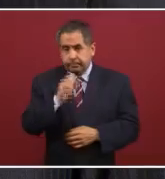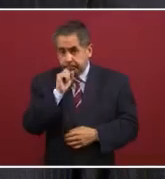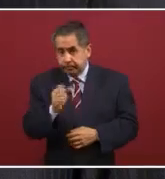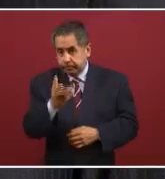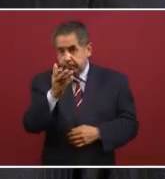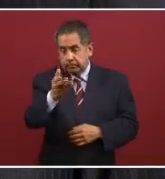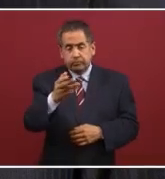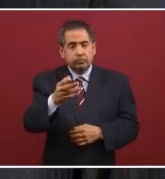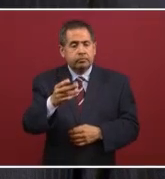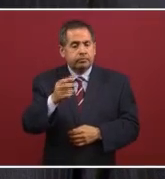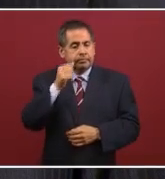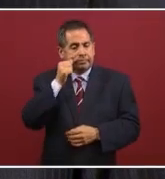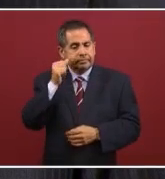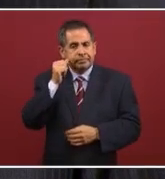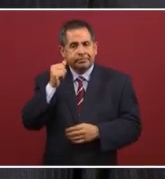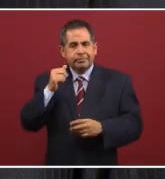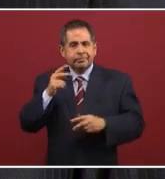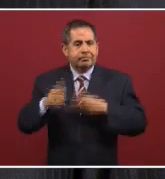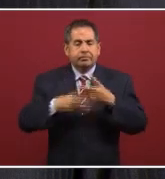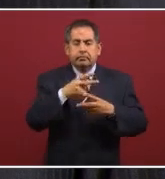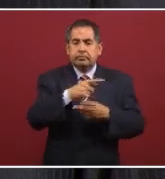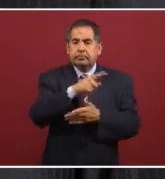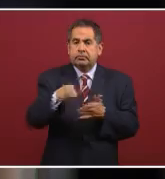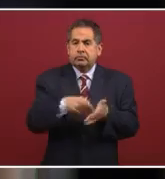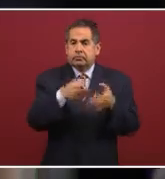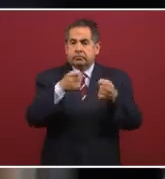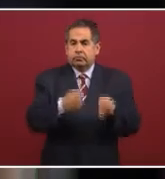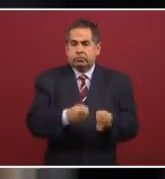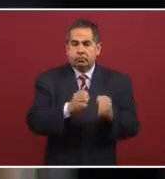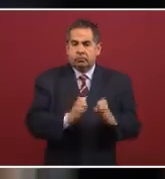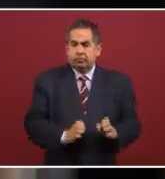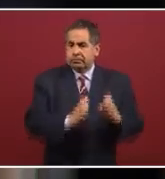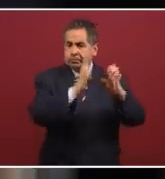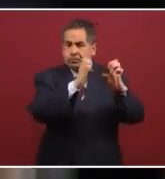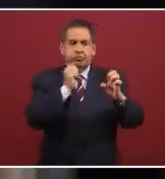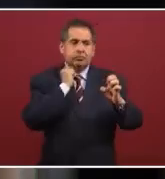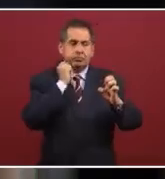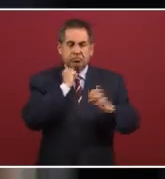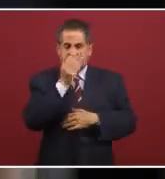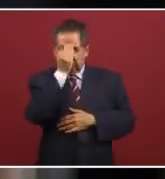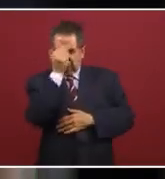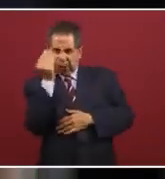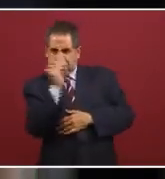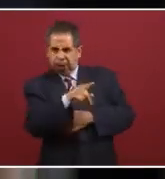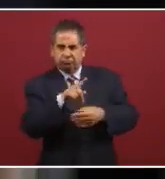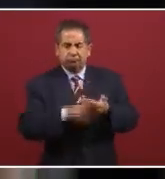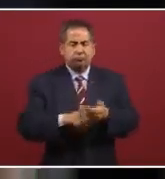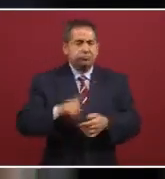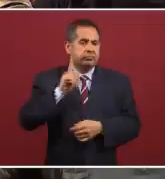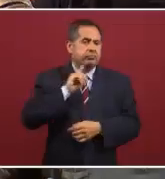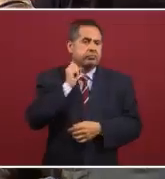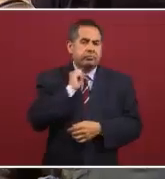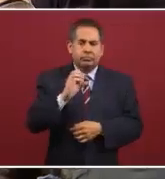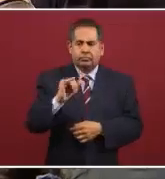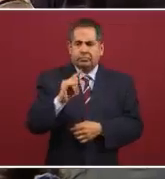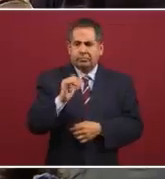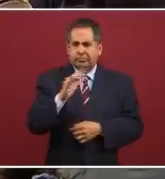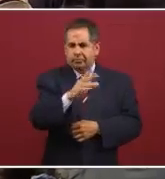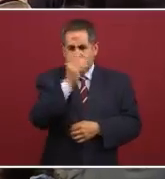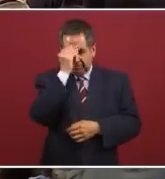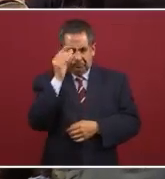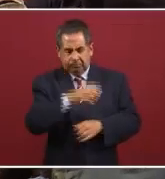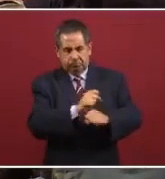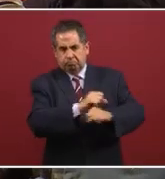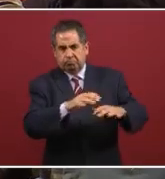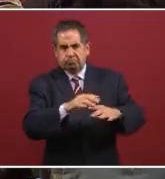que fue el día de ayer alterada en su seguridad después del ataque que sufrió la senadora Citlali Hernández, por favor. Gracias. Bueno, sobre lo